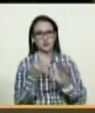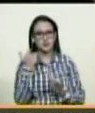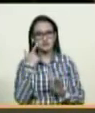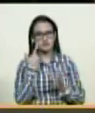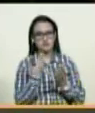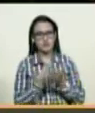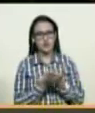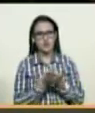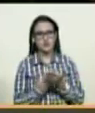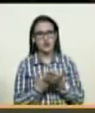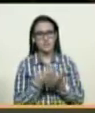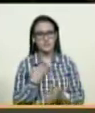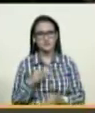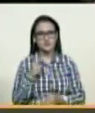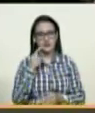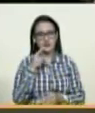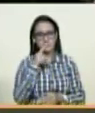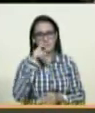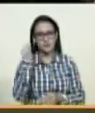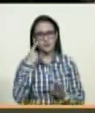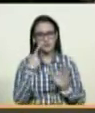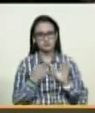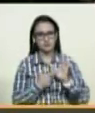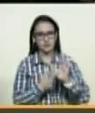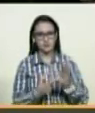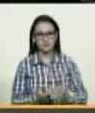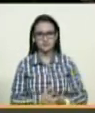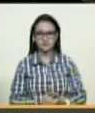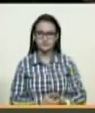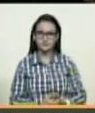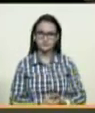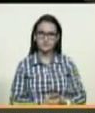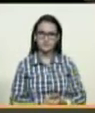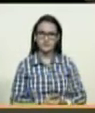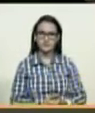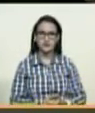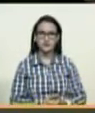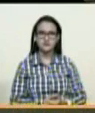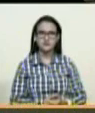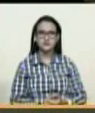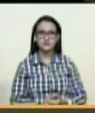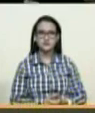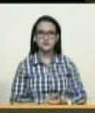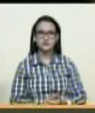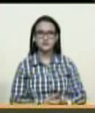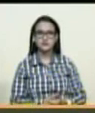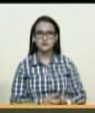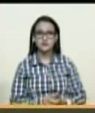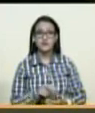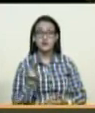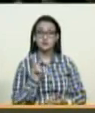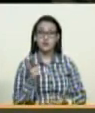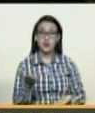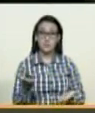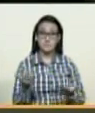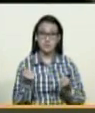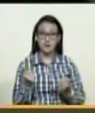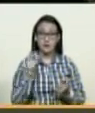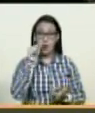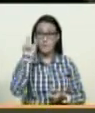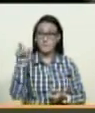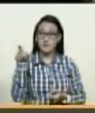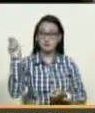evidencias que presidente de la república compartió con el país y bueno venezuela va a solicitar la extradición